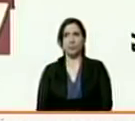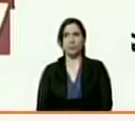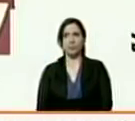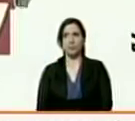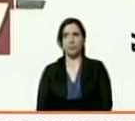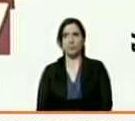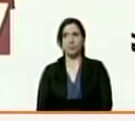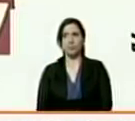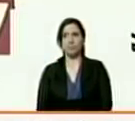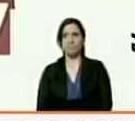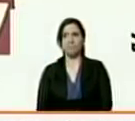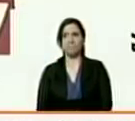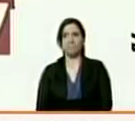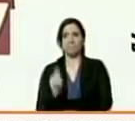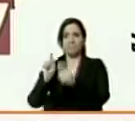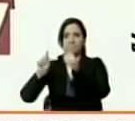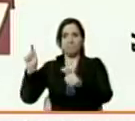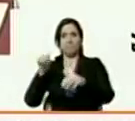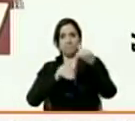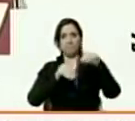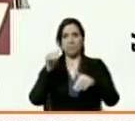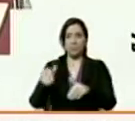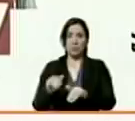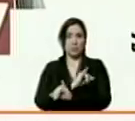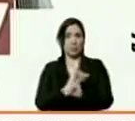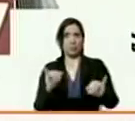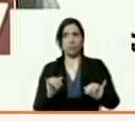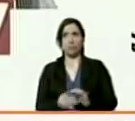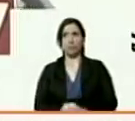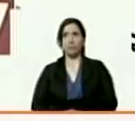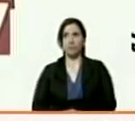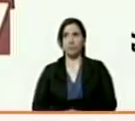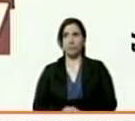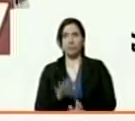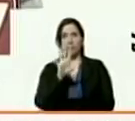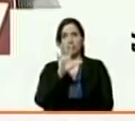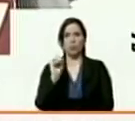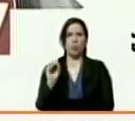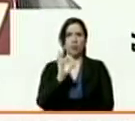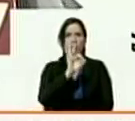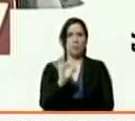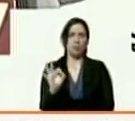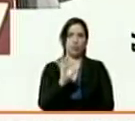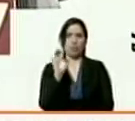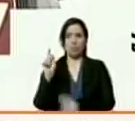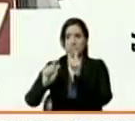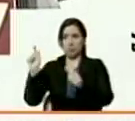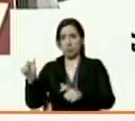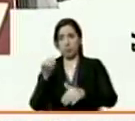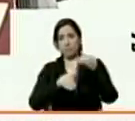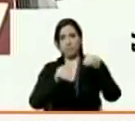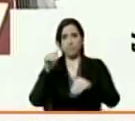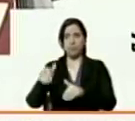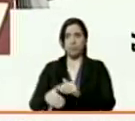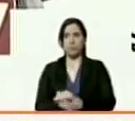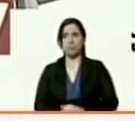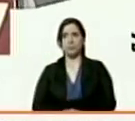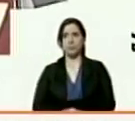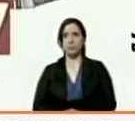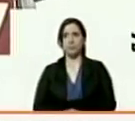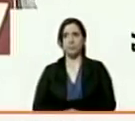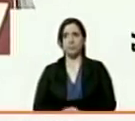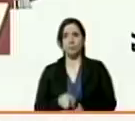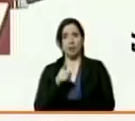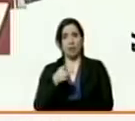de los electores, poco más del 50% de los electores. Y ahí